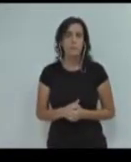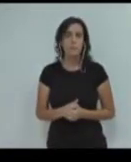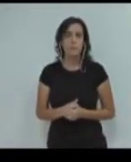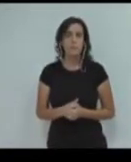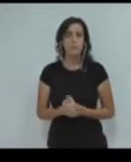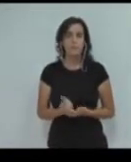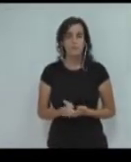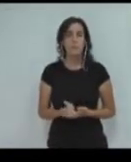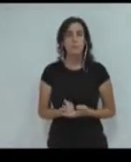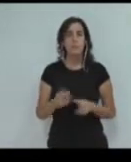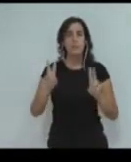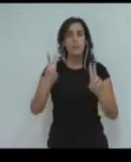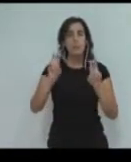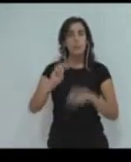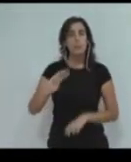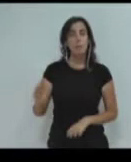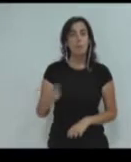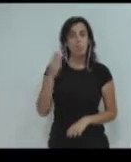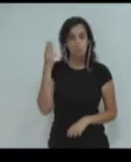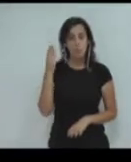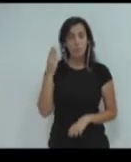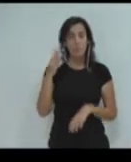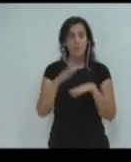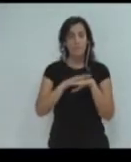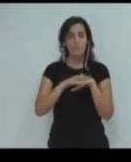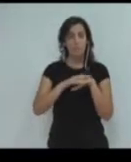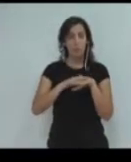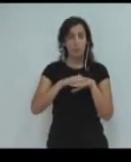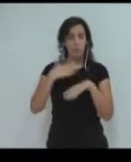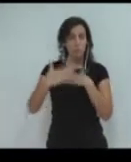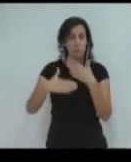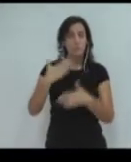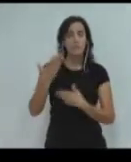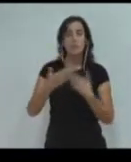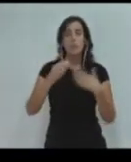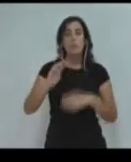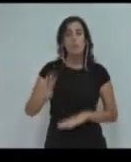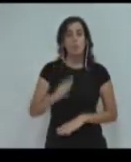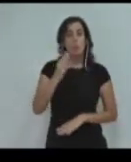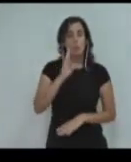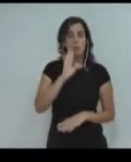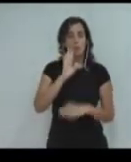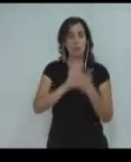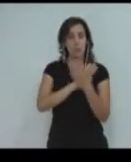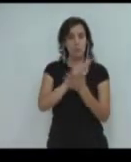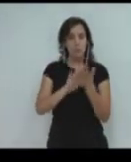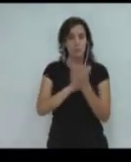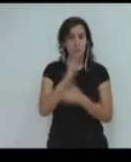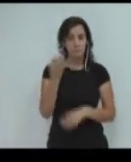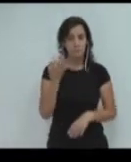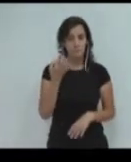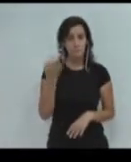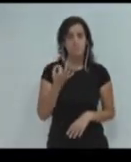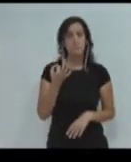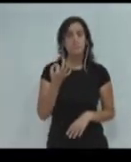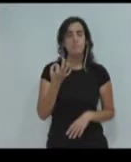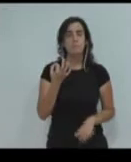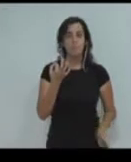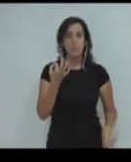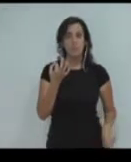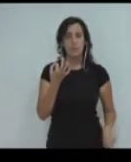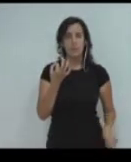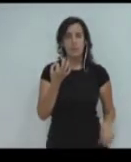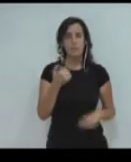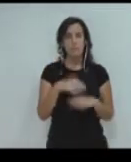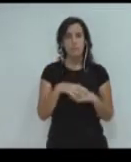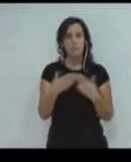con el tema del PowerPoint, perdón, me estoy saltando, pero bueno, con el tema del PowerPoint sí comentaban también que tiene unas pautas